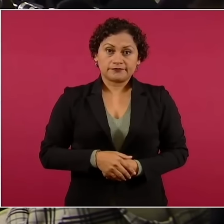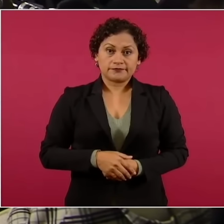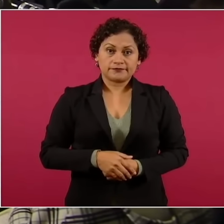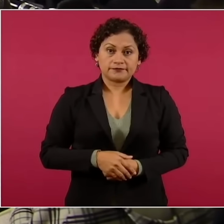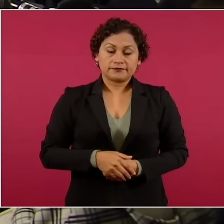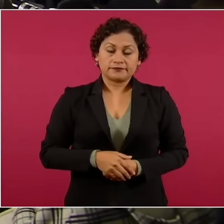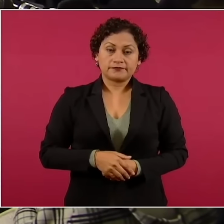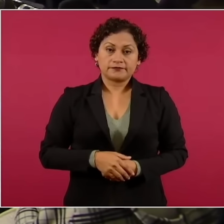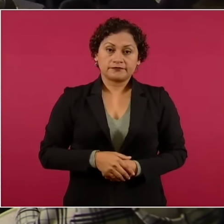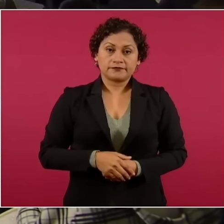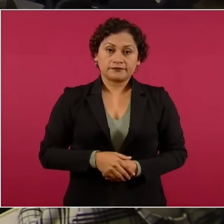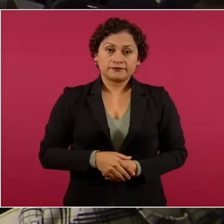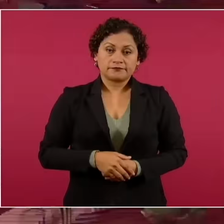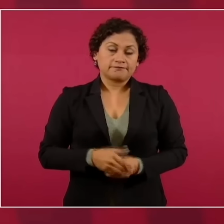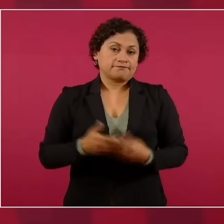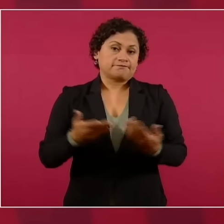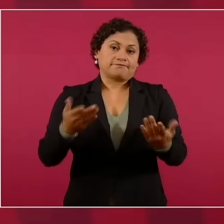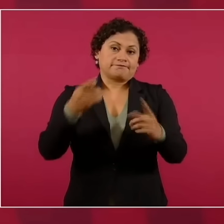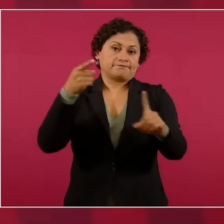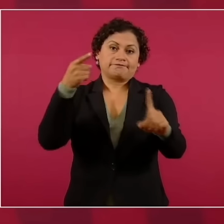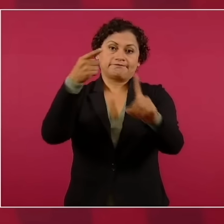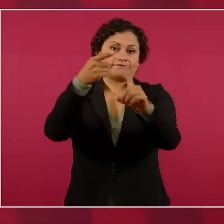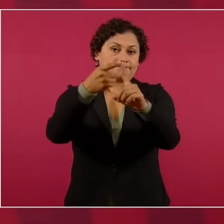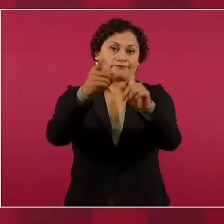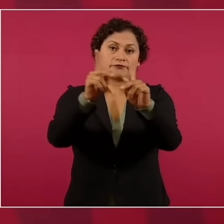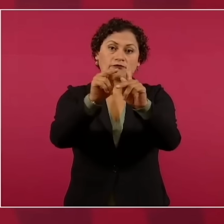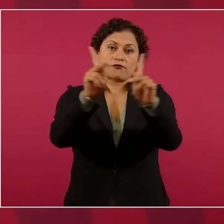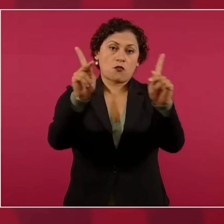para que se consiga la paz.